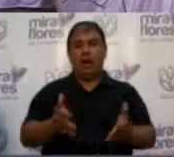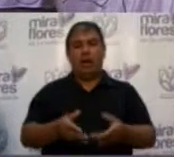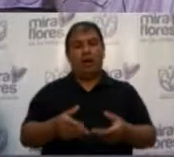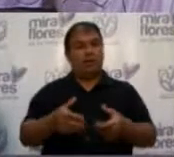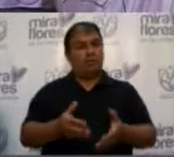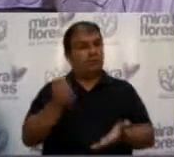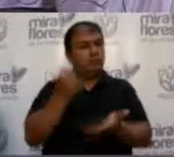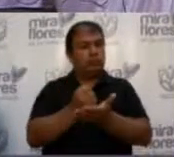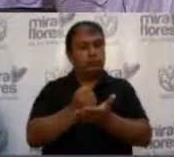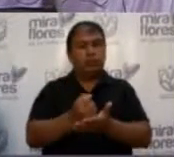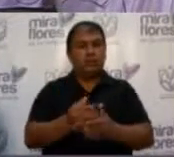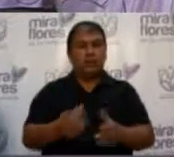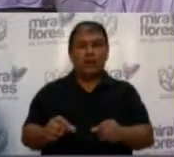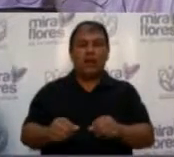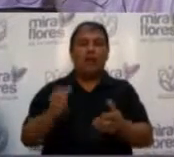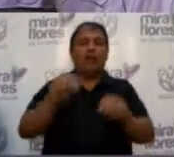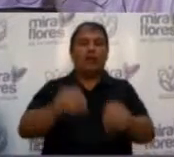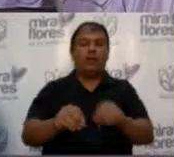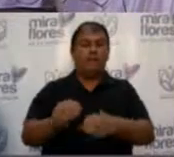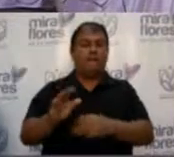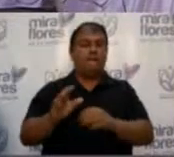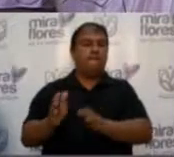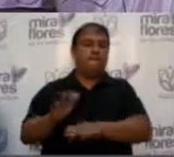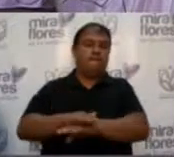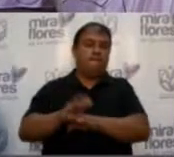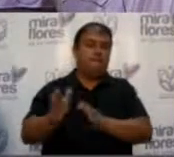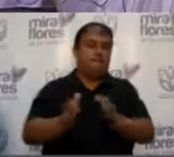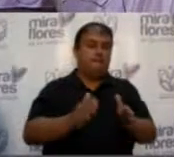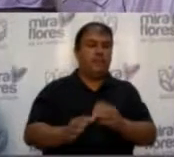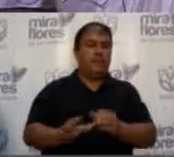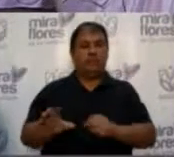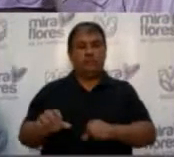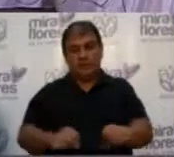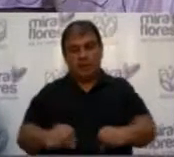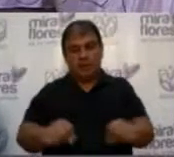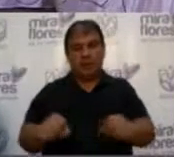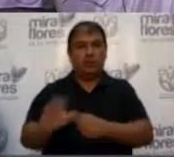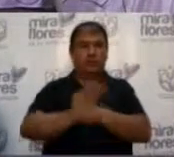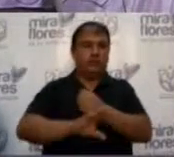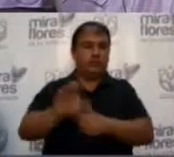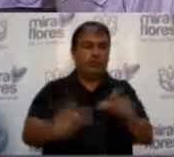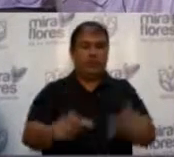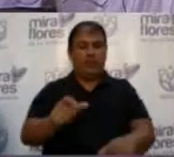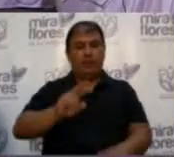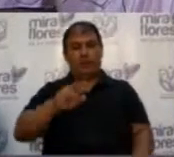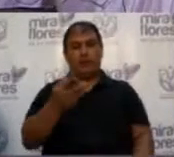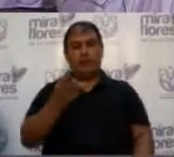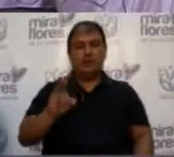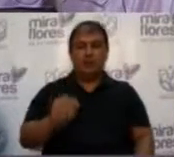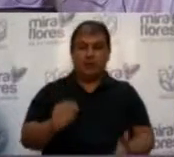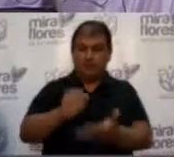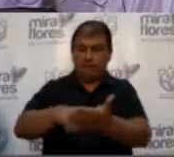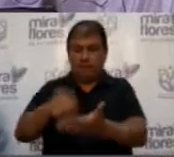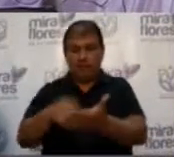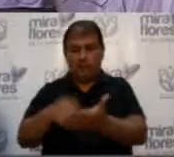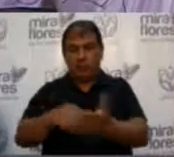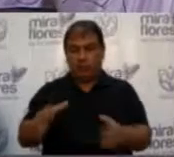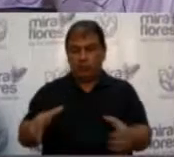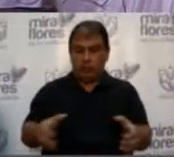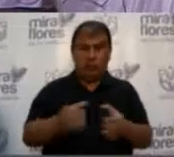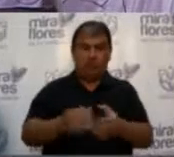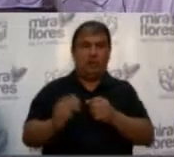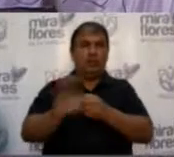que ratifica el Plan Estratégico Distrital de Seguridad Ciudadana del año 2017. Está debidamente firmado por los miembros de la Comisión de Seguridad